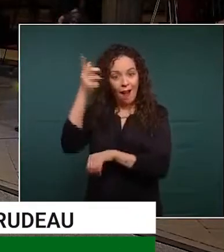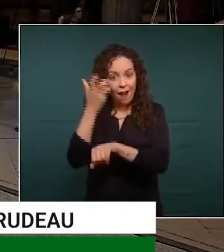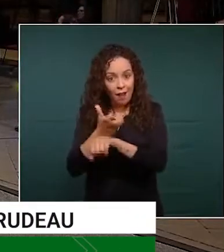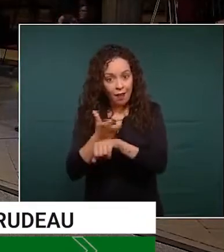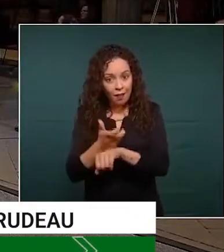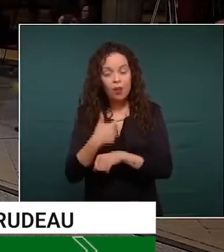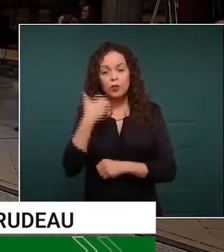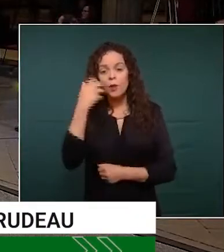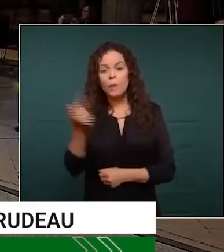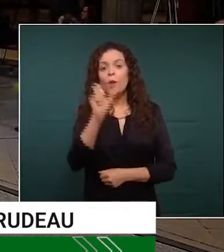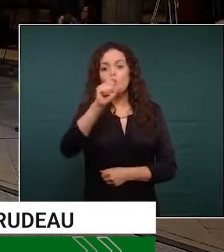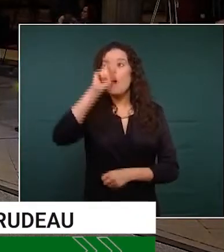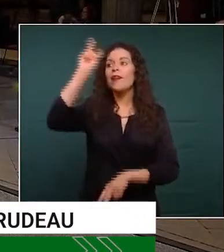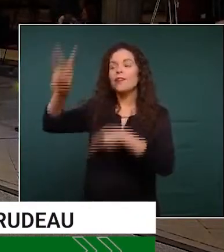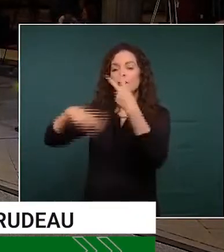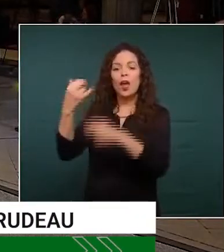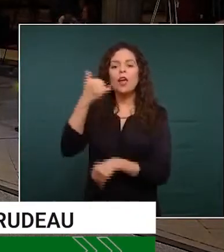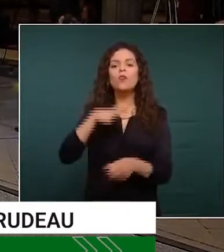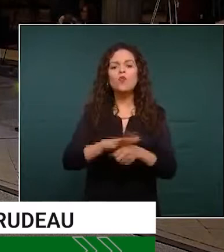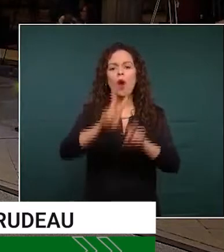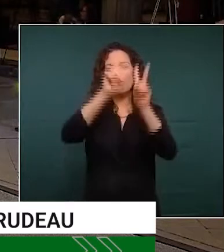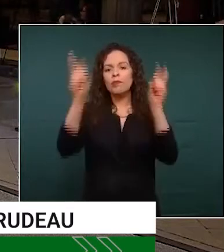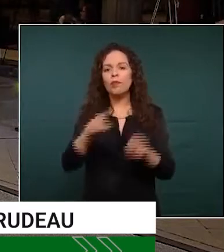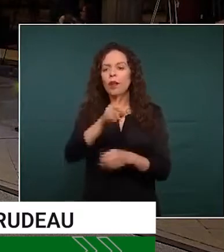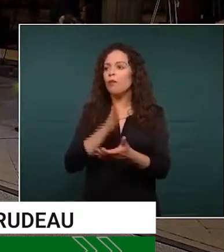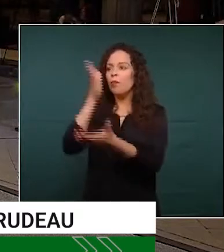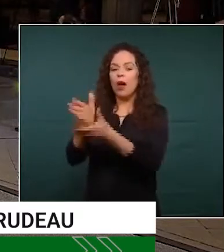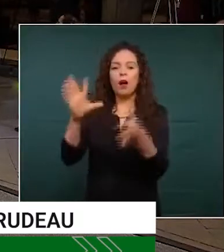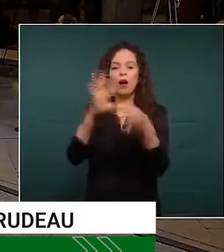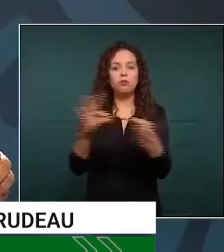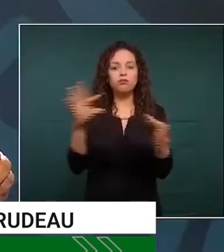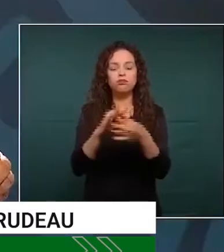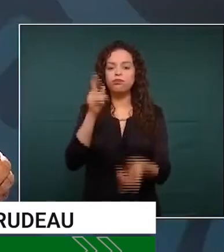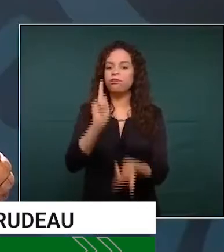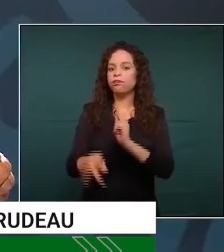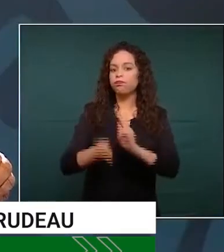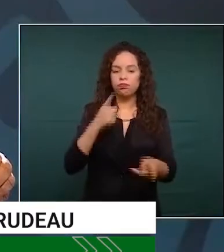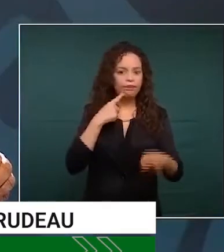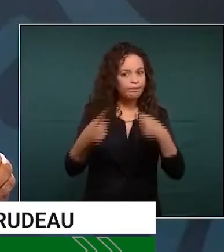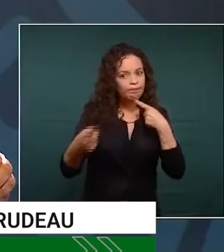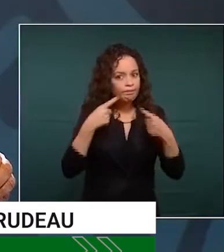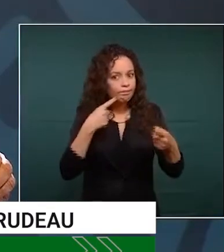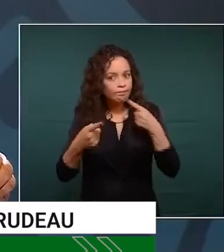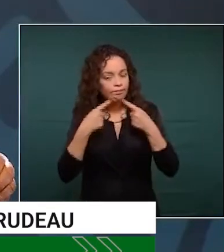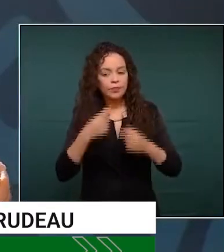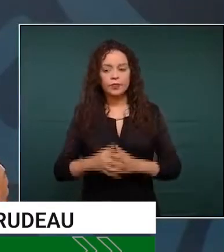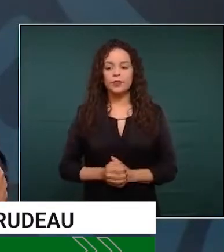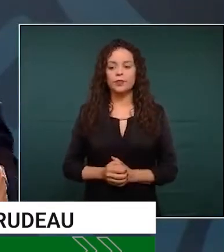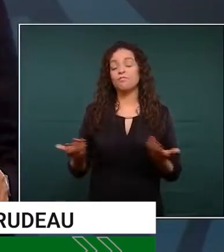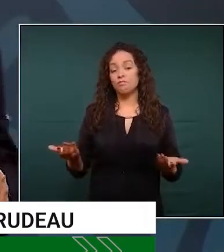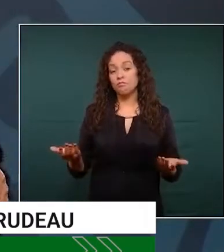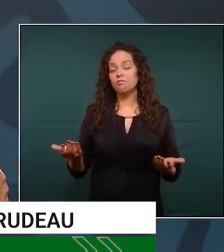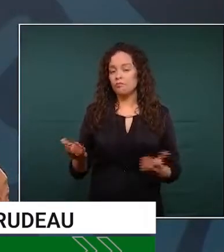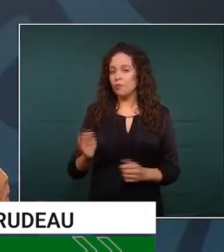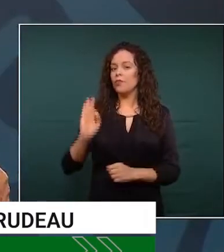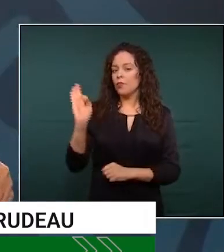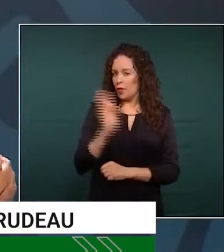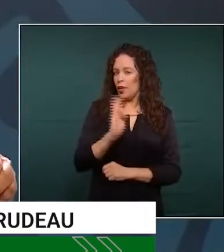El jefe del Ejecutivo confirmó que se reunirá en Washington con Donald Trump para el inicio del T-MEC. Es muy probable